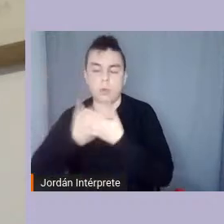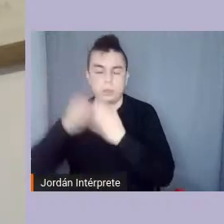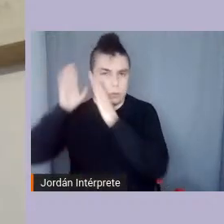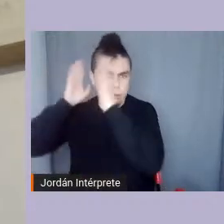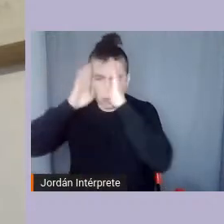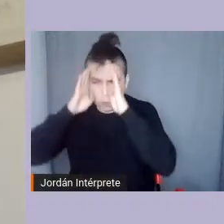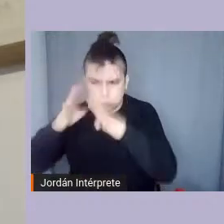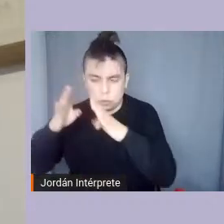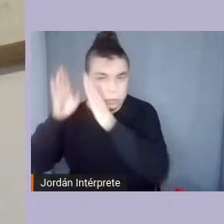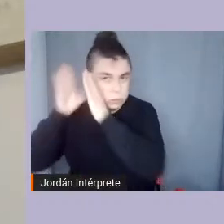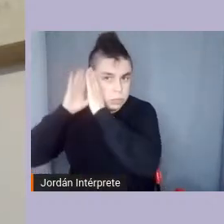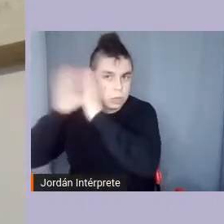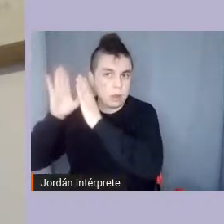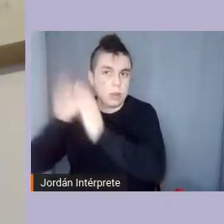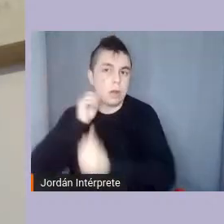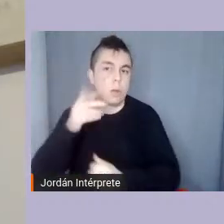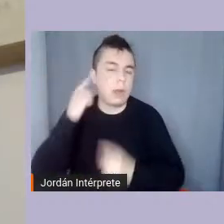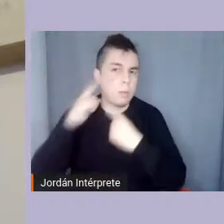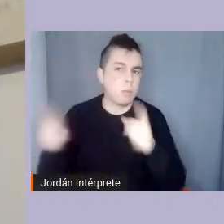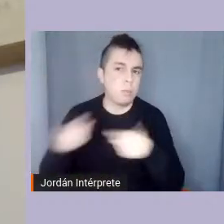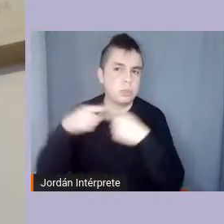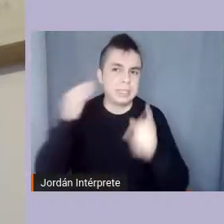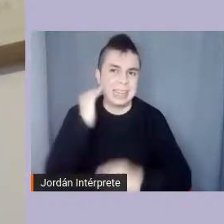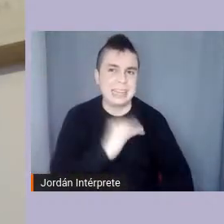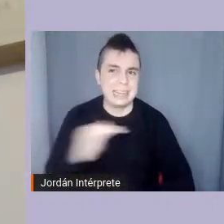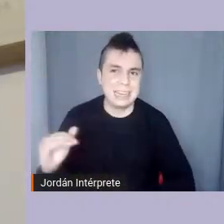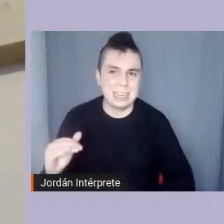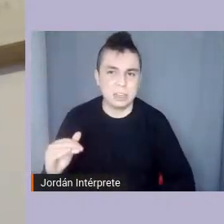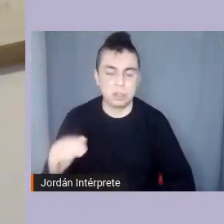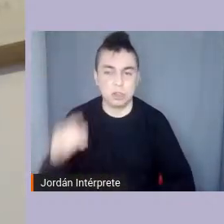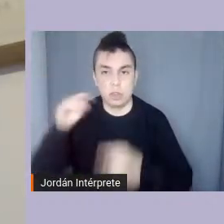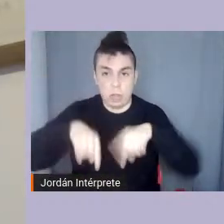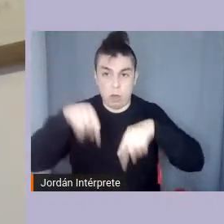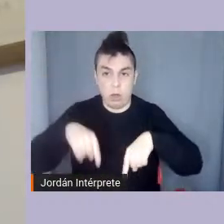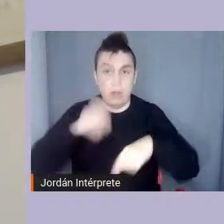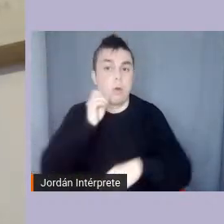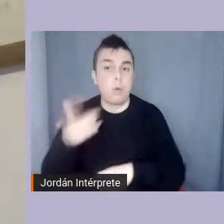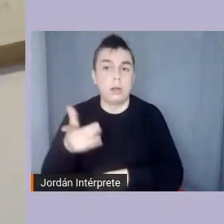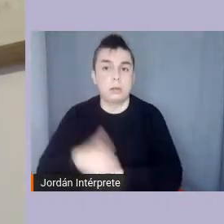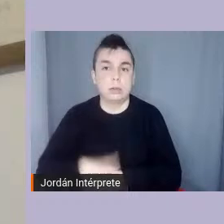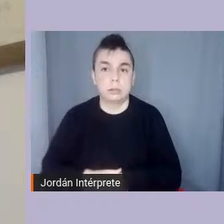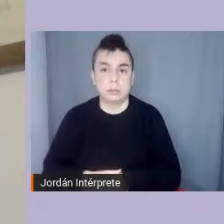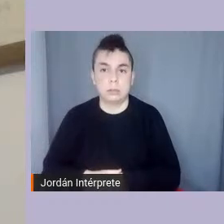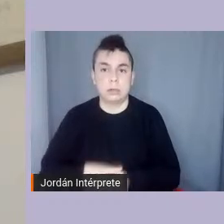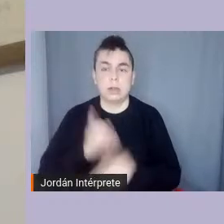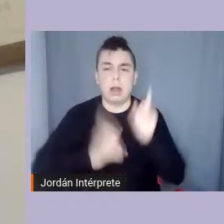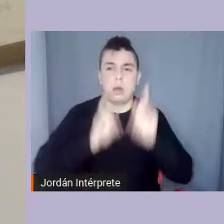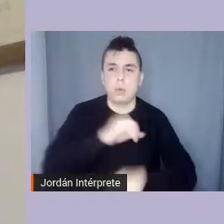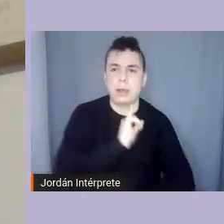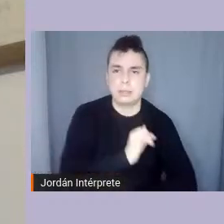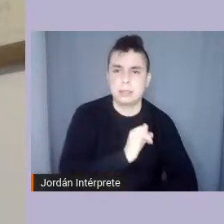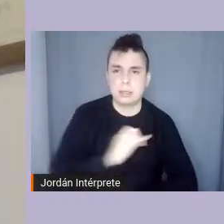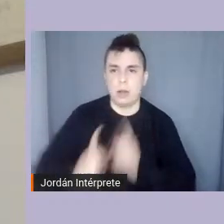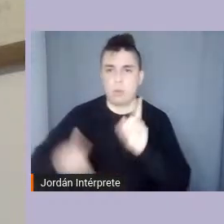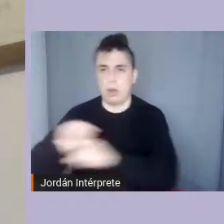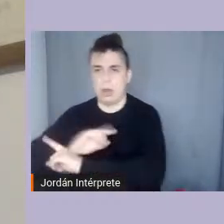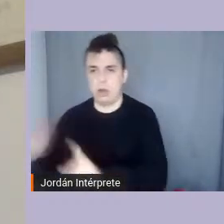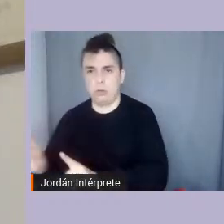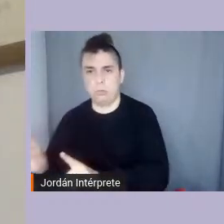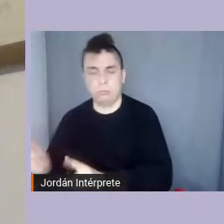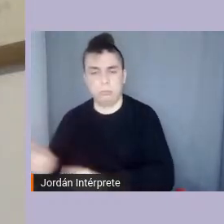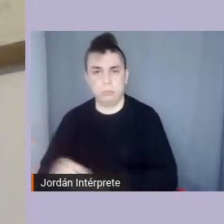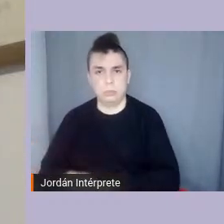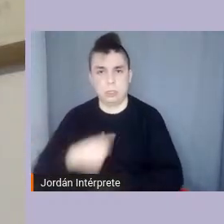¿Qué música debe escuchar un niño, una niña de estos tiempos? ¿Por qué algunas sí y otras no? En este punto